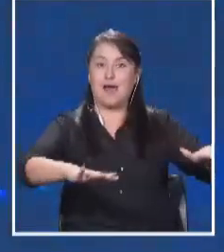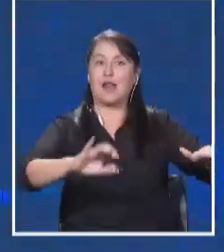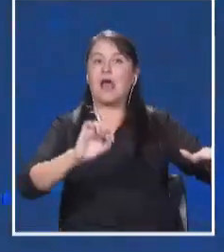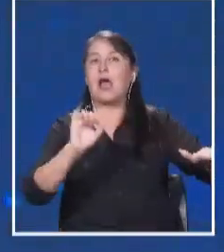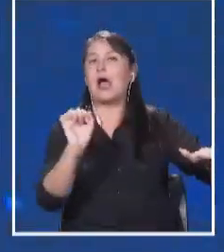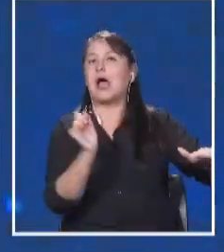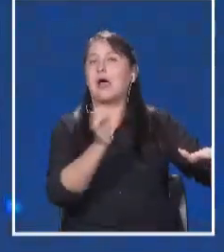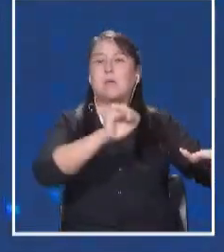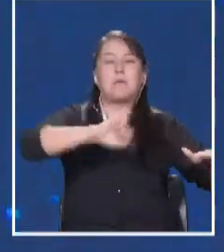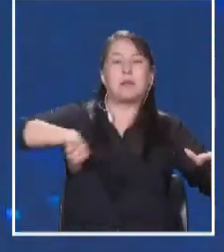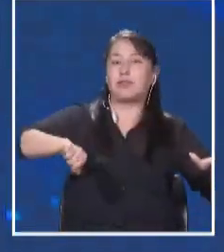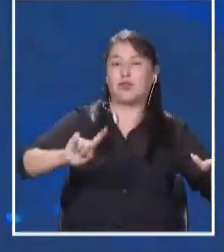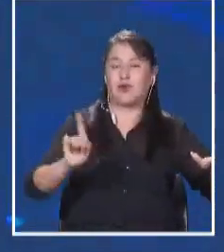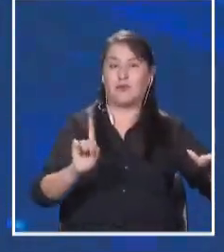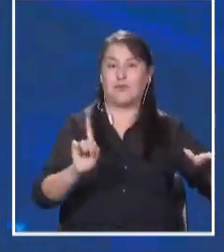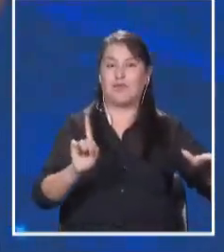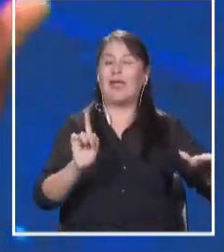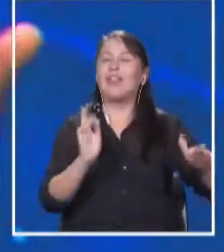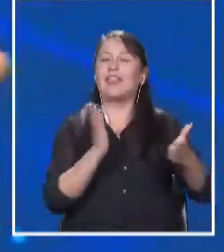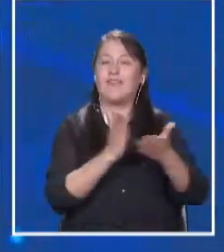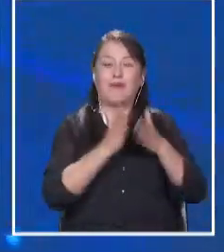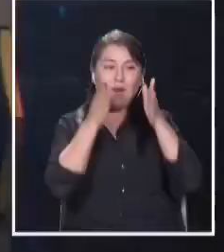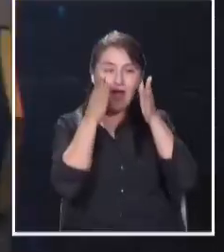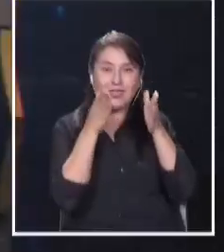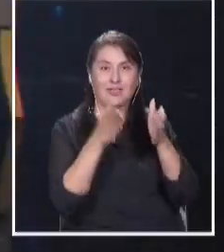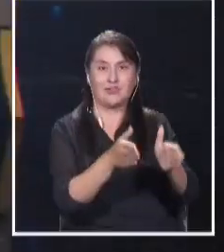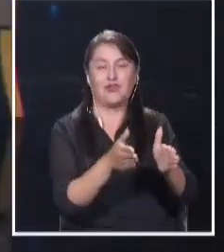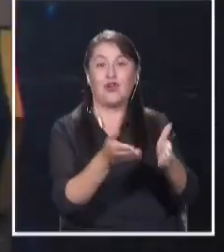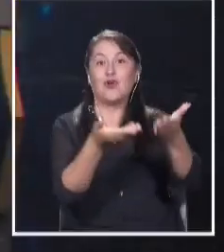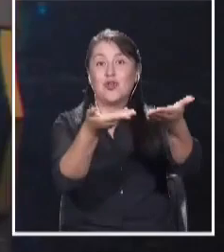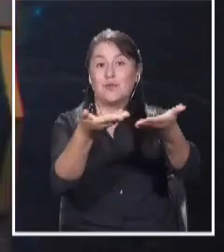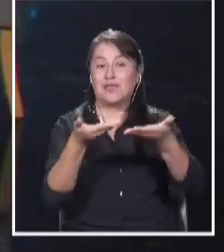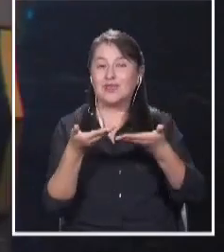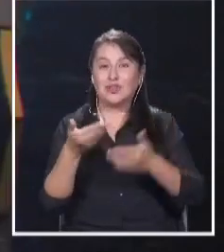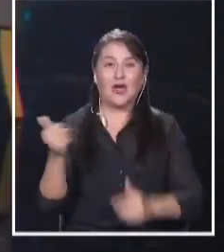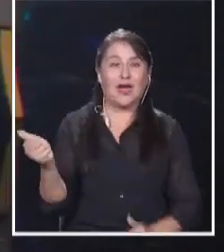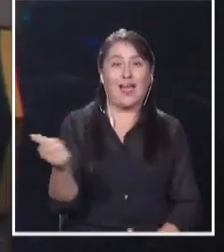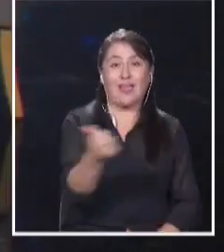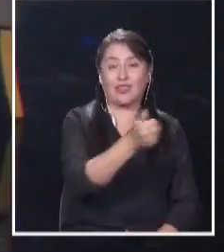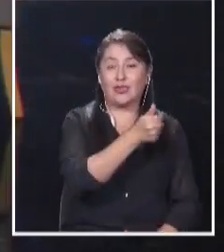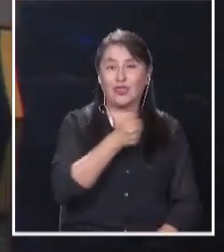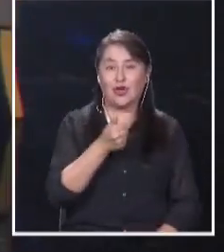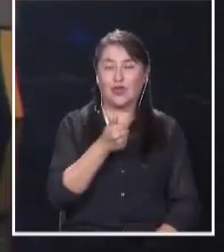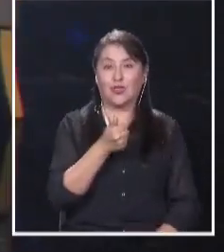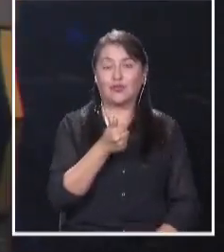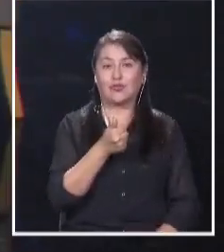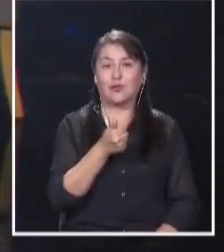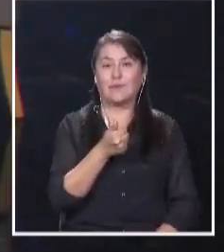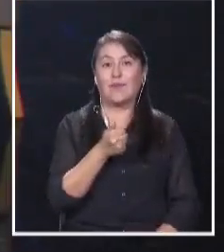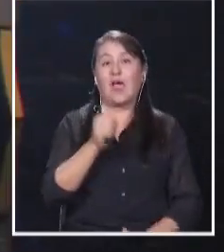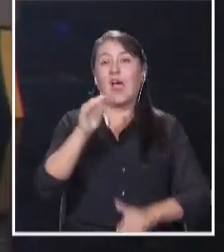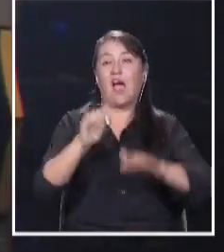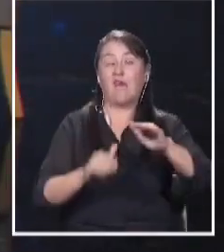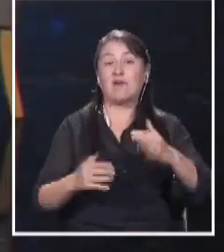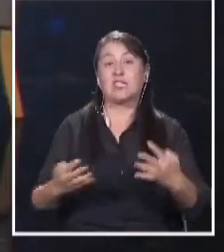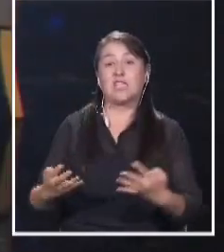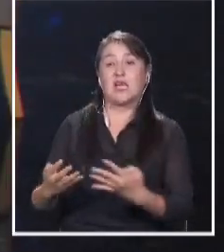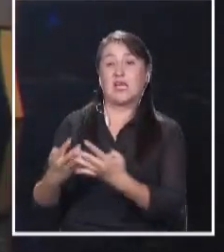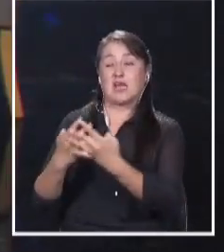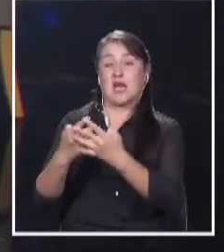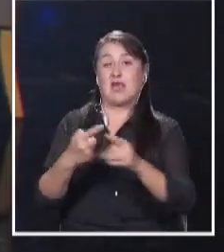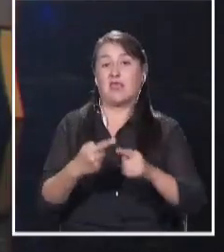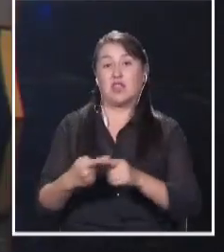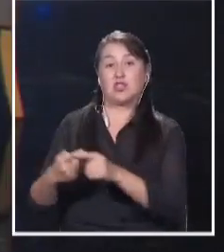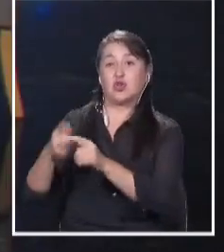último, también una invitación para todos, ¿cierto?, es dejar por un momento a veces las redes sociales, el